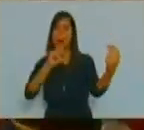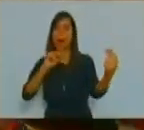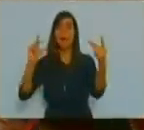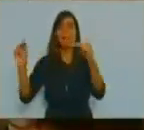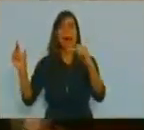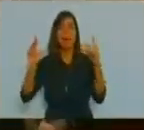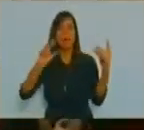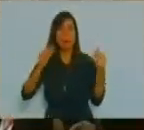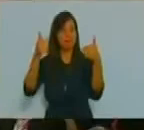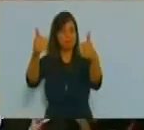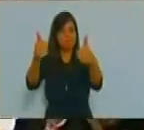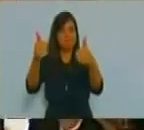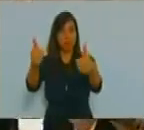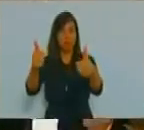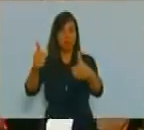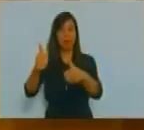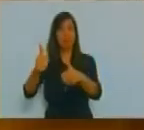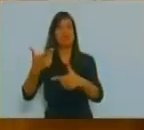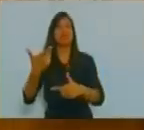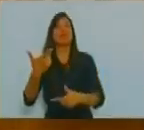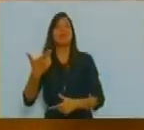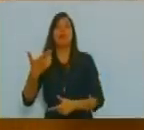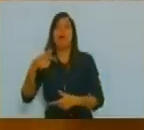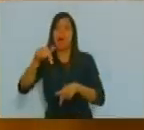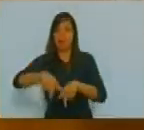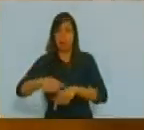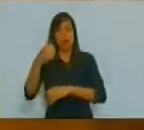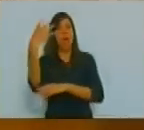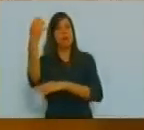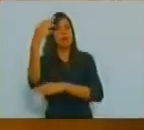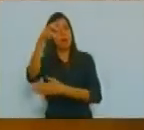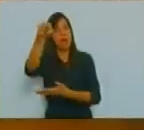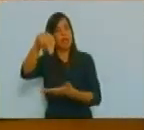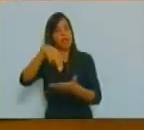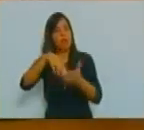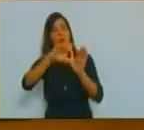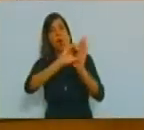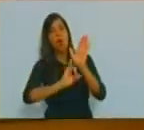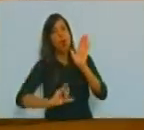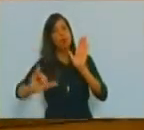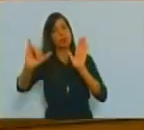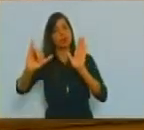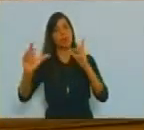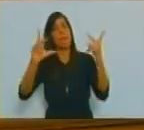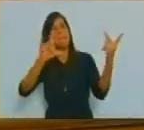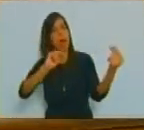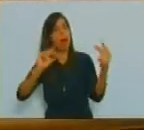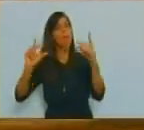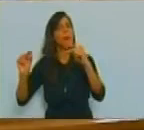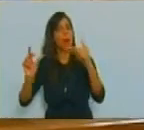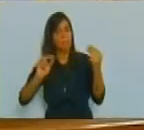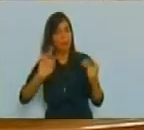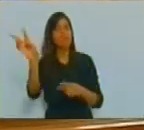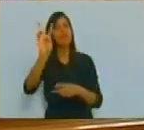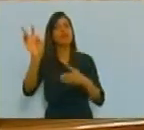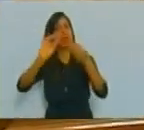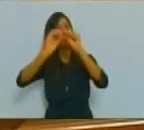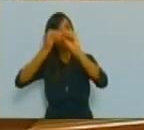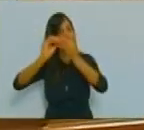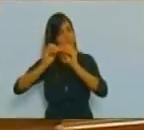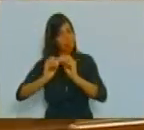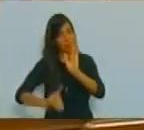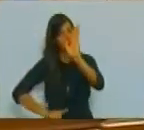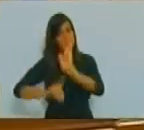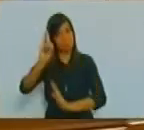debate y en eso da ejemplo la asamblea nacional constituyente la forma como resolveremos nuestros problemas y será siempre el pueblo